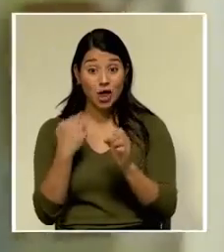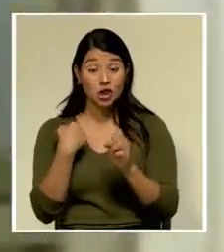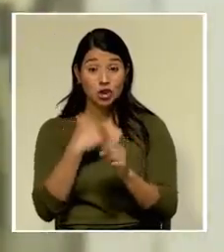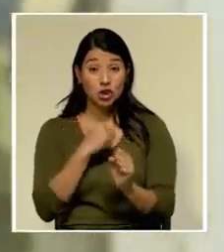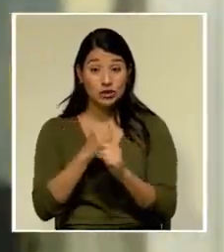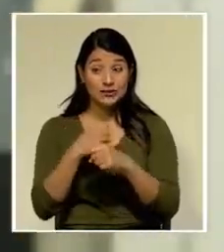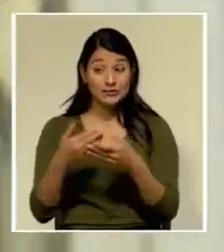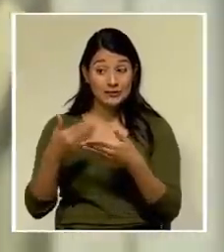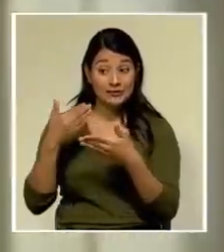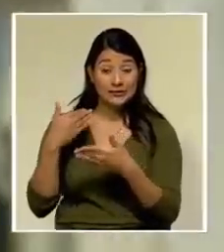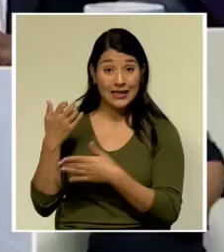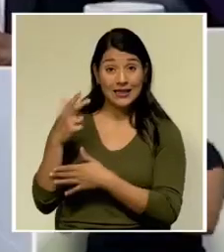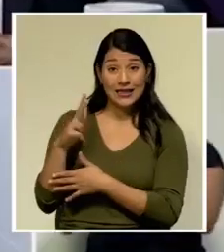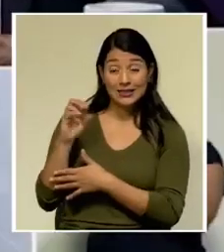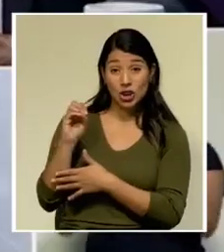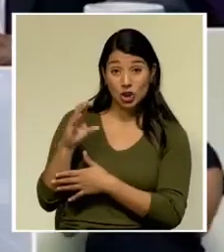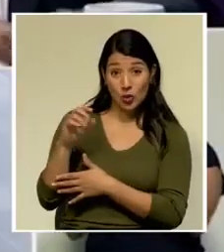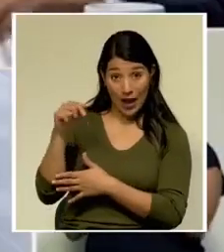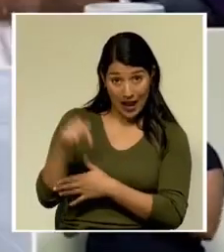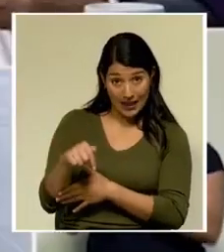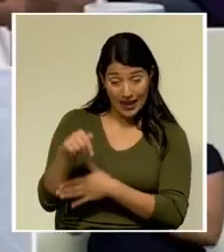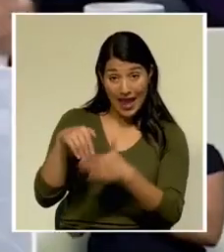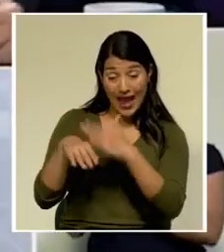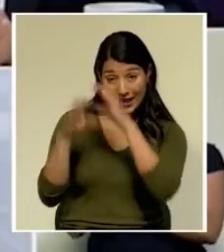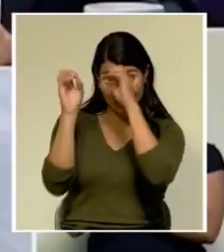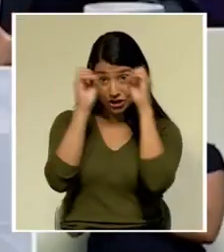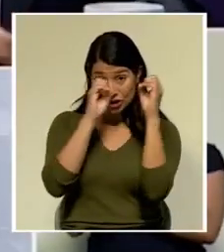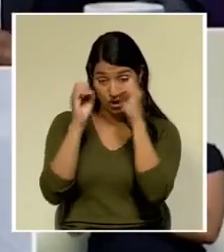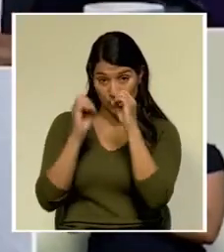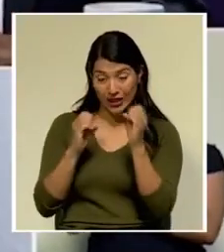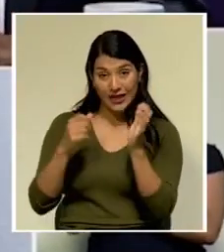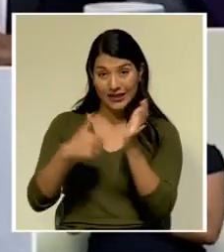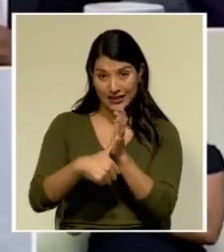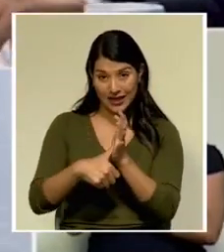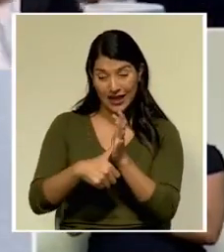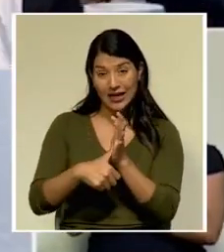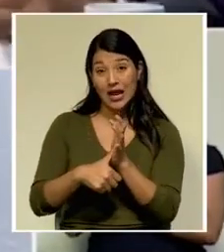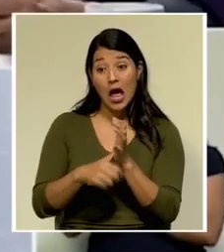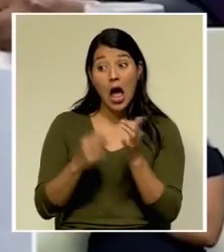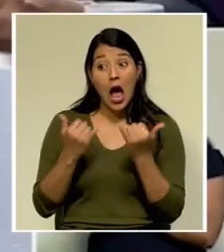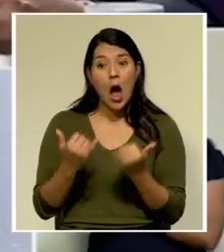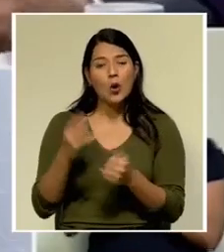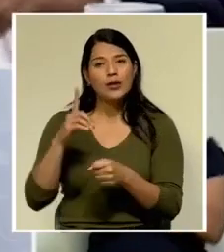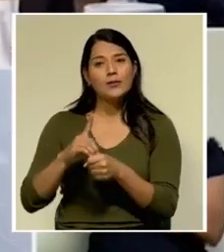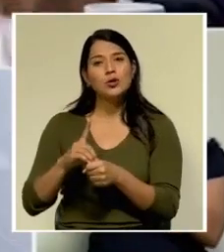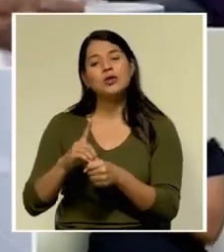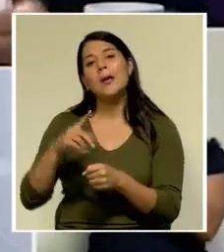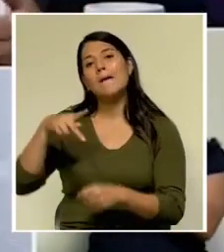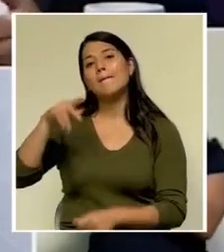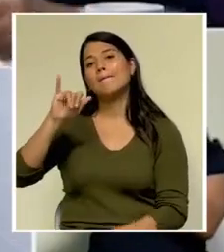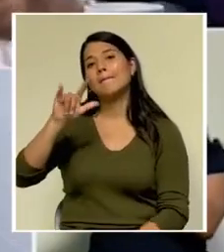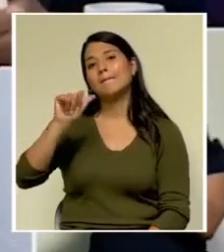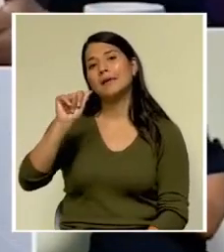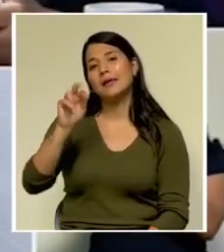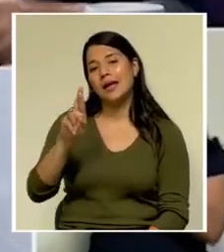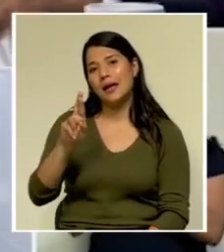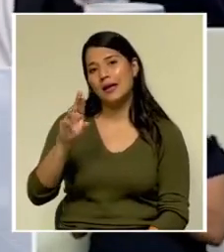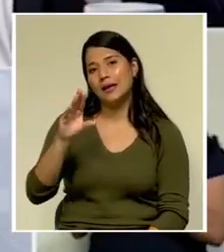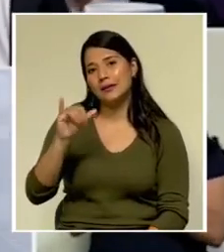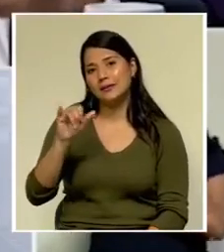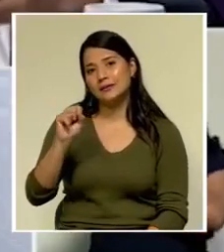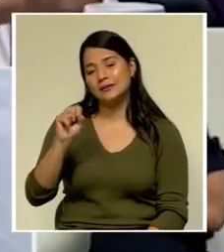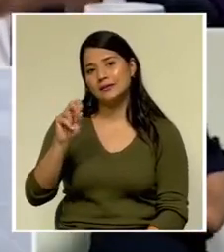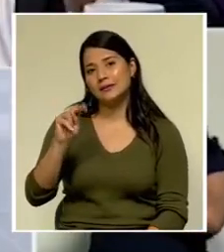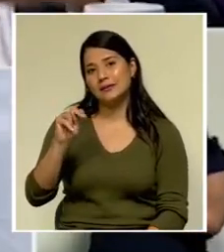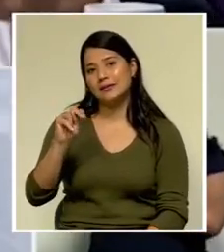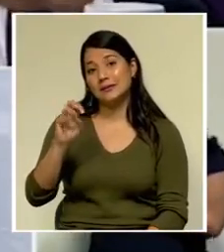pasado 13 de octubre, aquí en Suma Electoral, la hoy diputada electa Pilar Cisneros se negó a dar